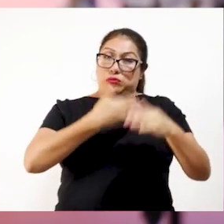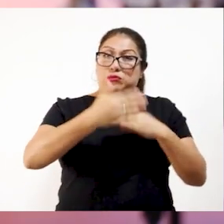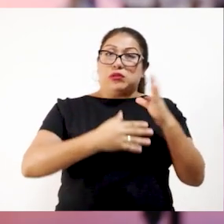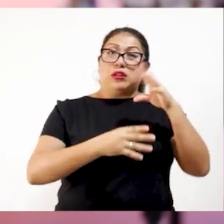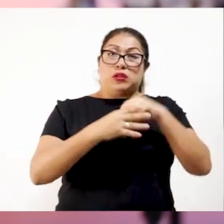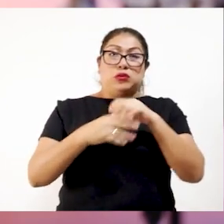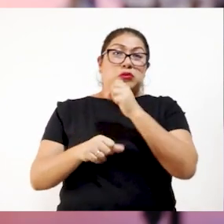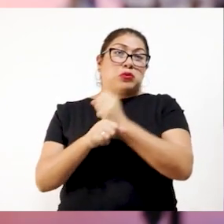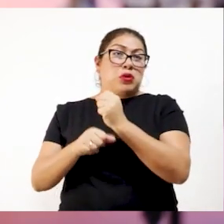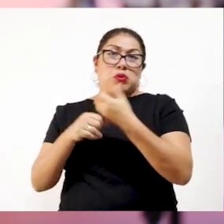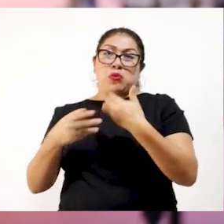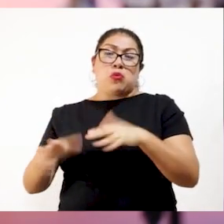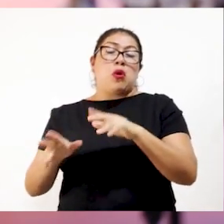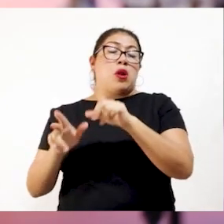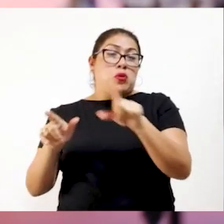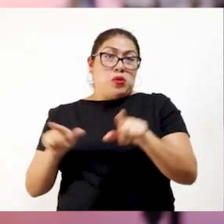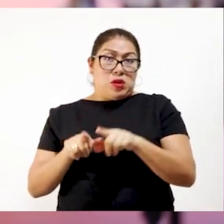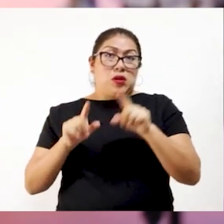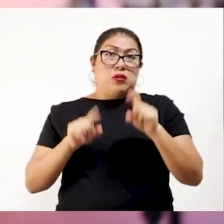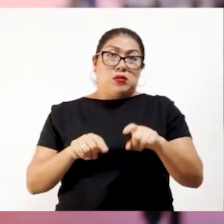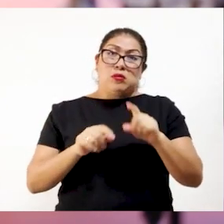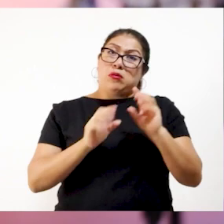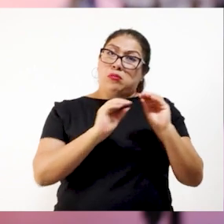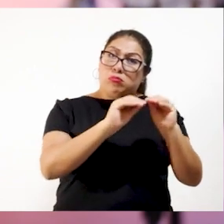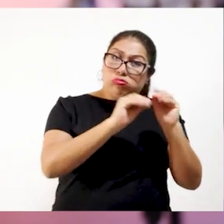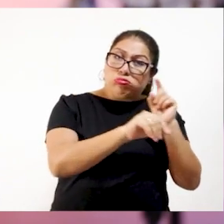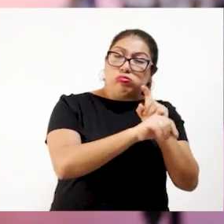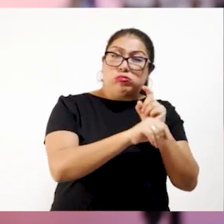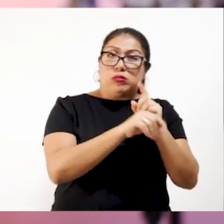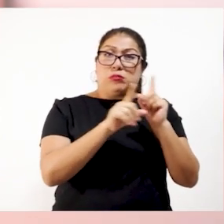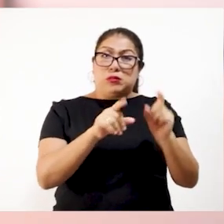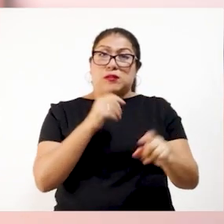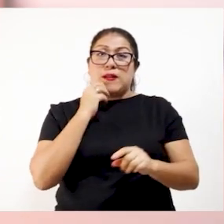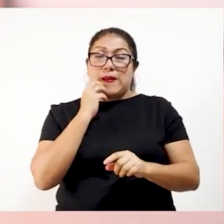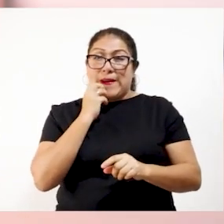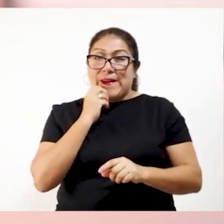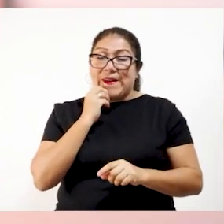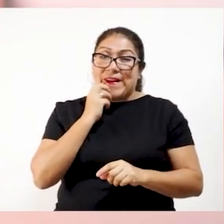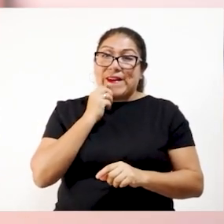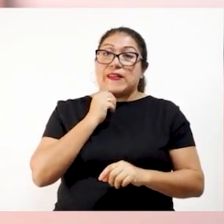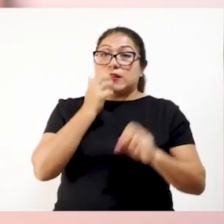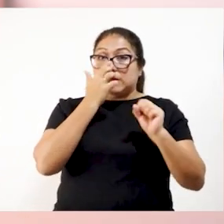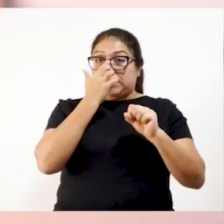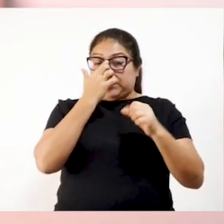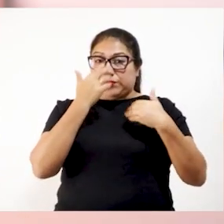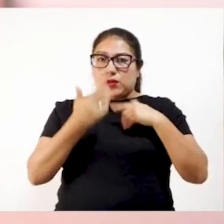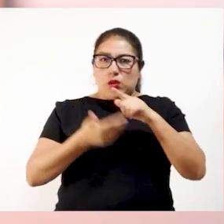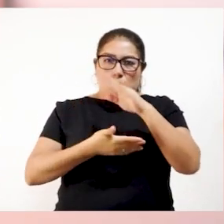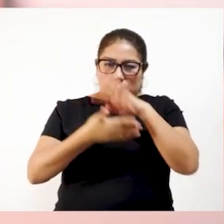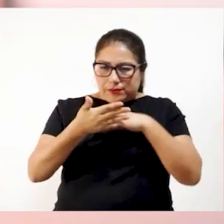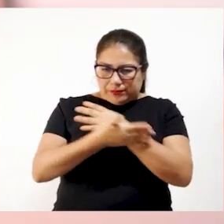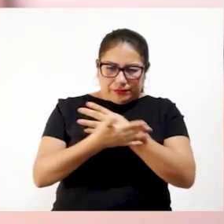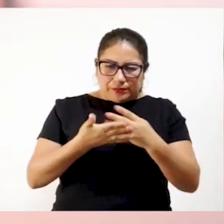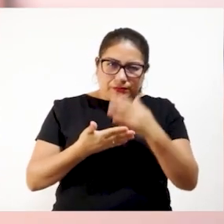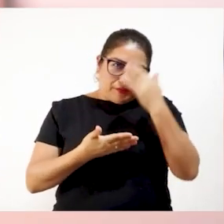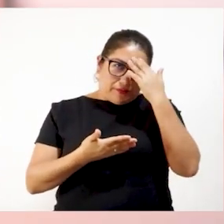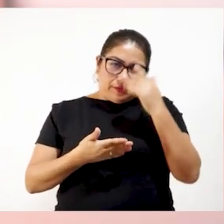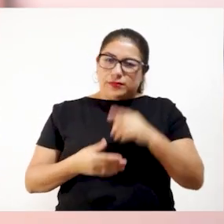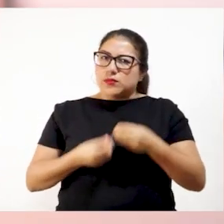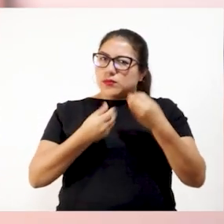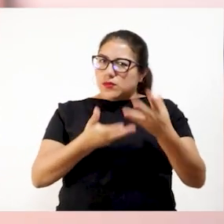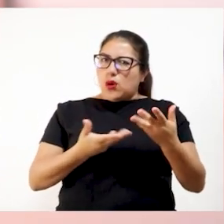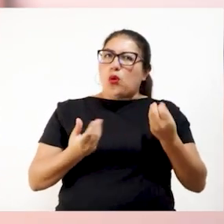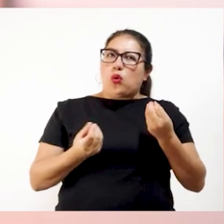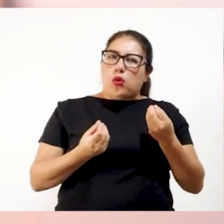de un empleo en cualquier lugar. ¿Les da capacitación? Bueno, ahora lo que viene a ofrecer es todo un itinerario de